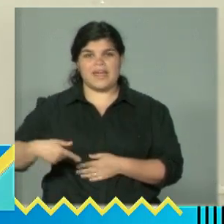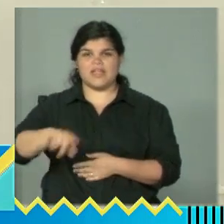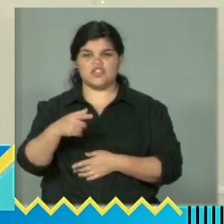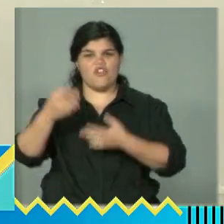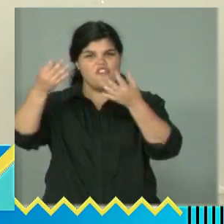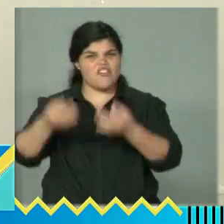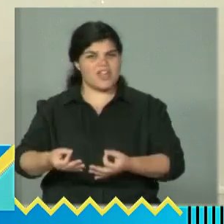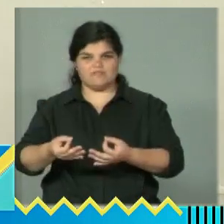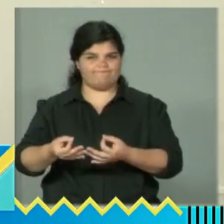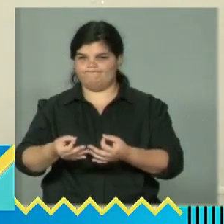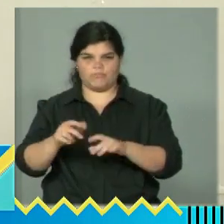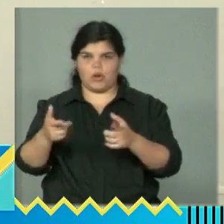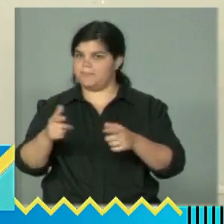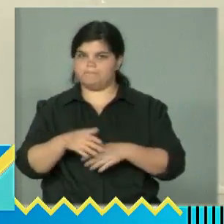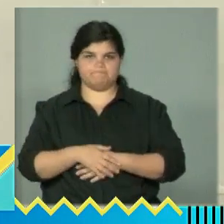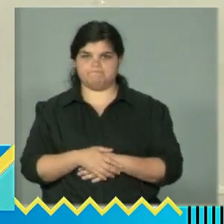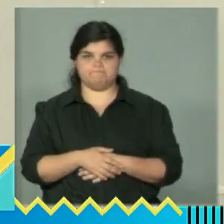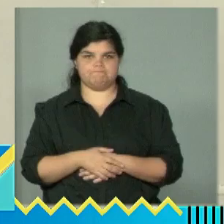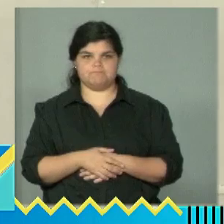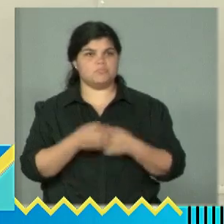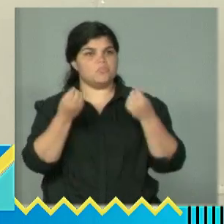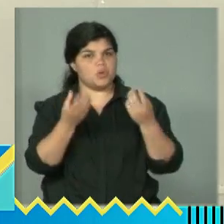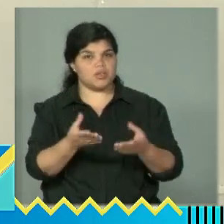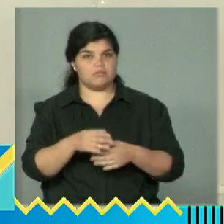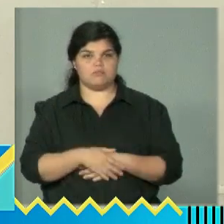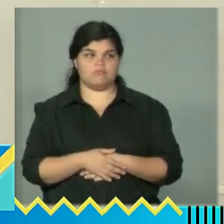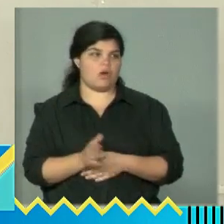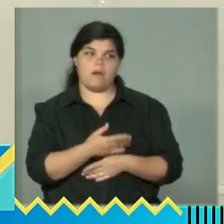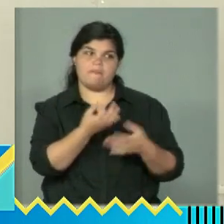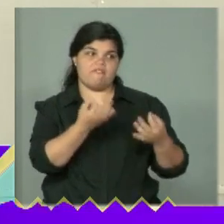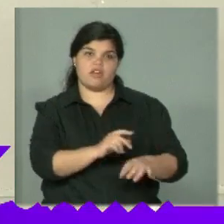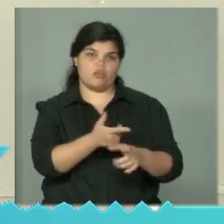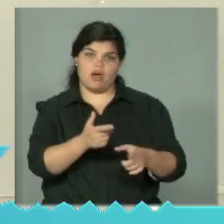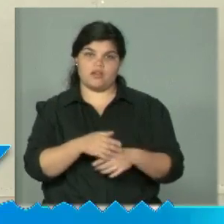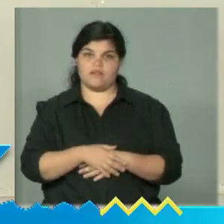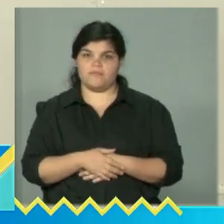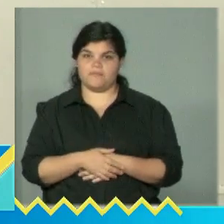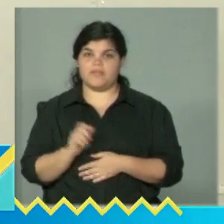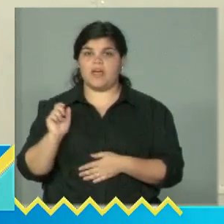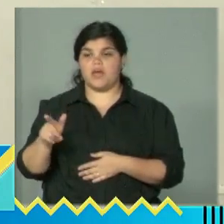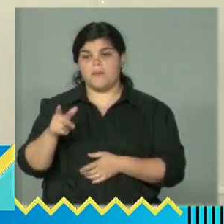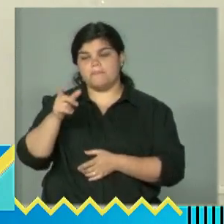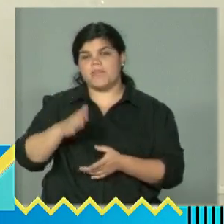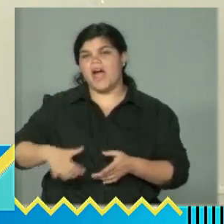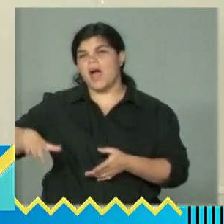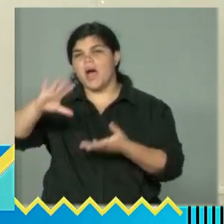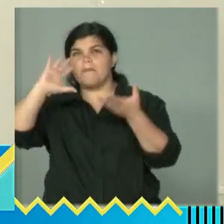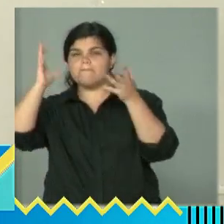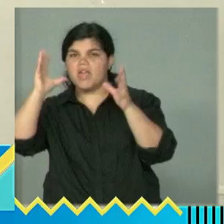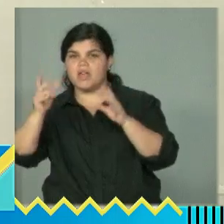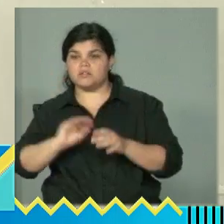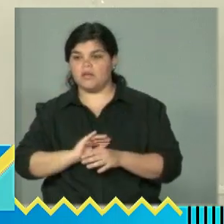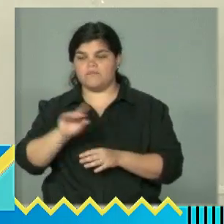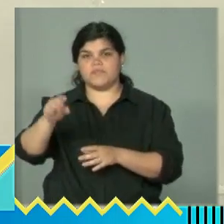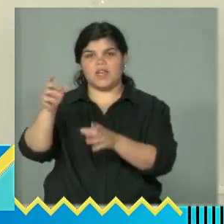bien. ¿Por qué? Sobre el ambiente, que... No se toma el tiempo de ir hasta el tacho